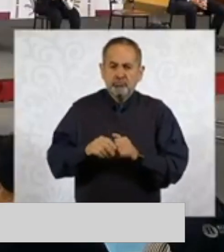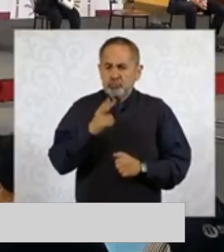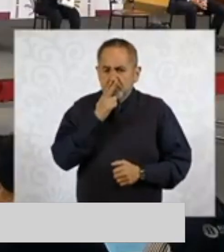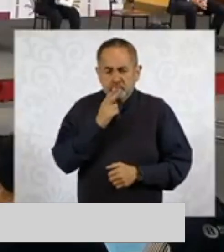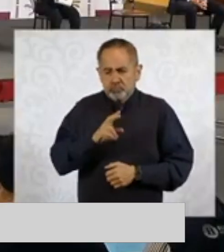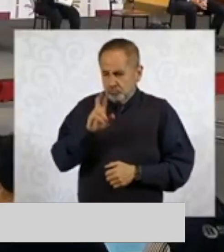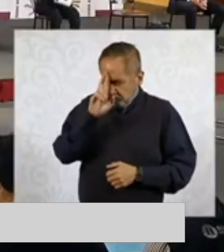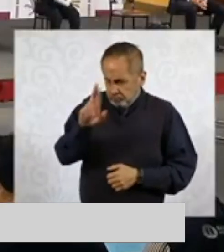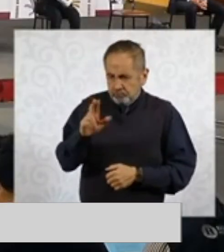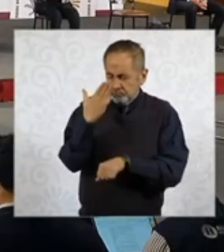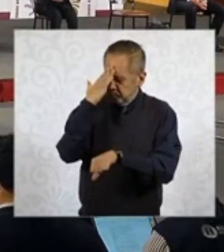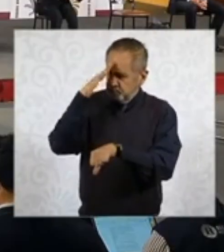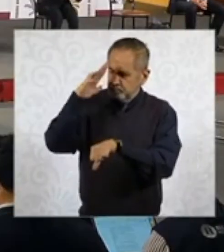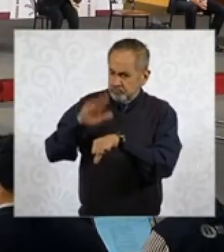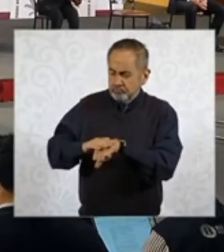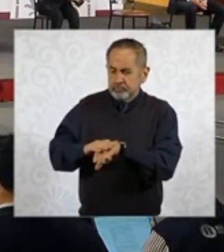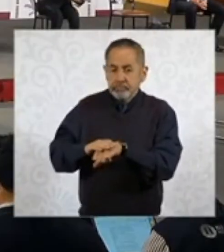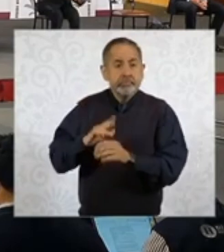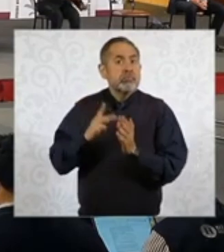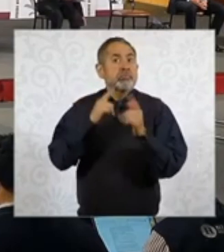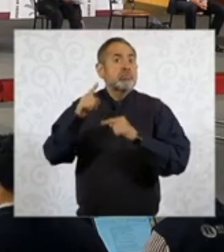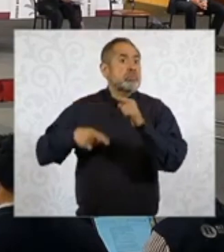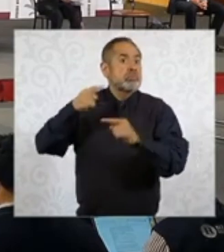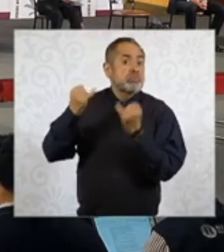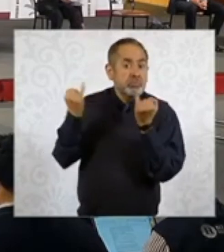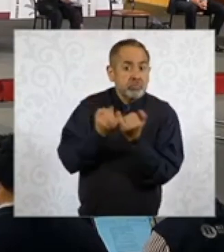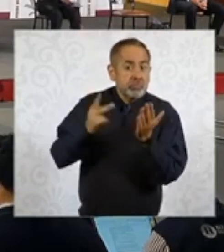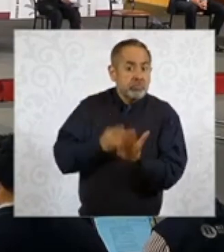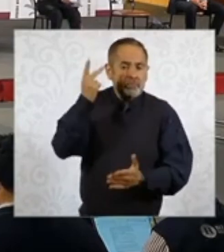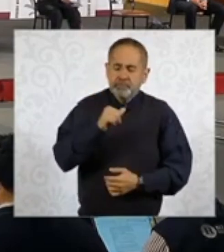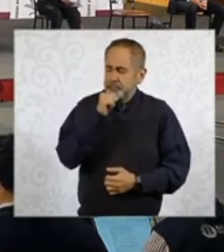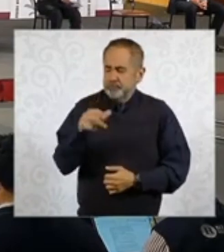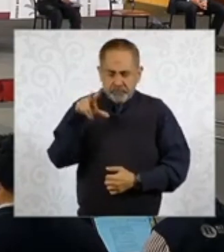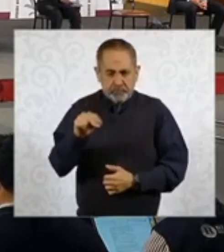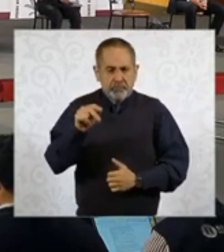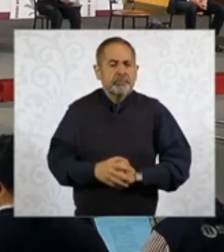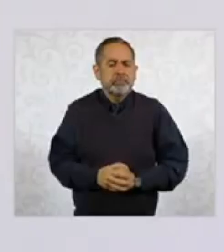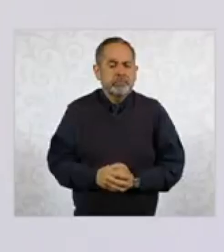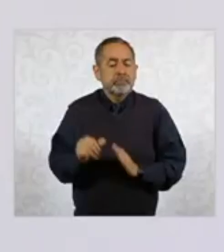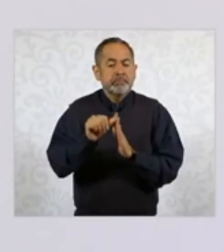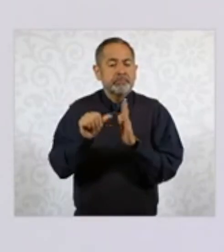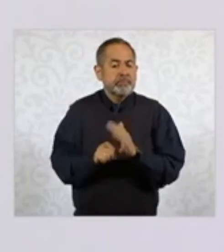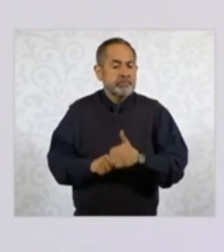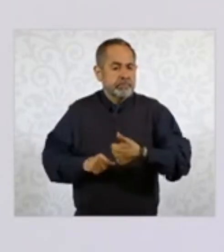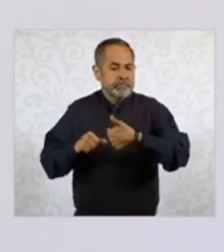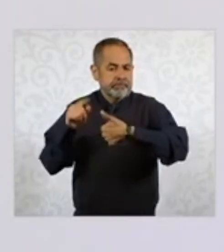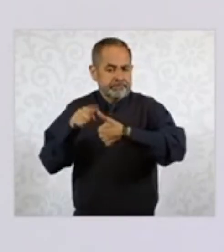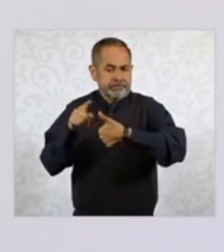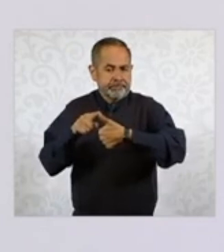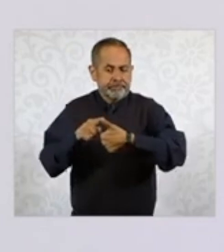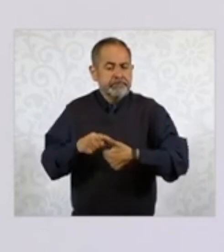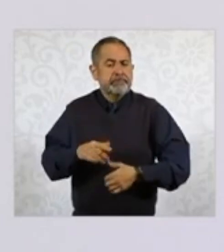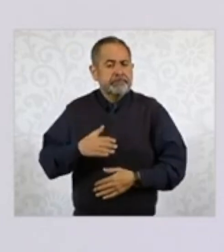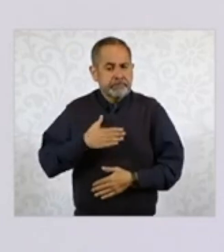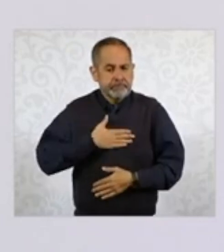a contribuir a la memoria histórica de esta masacre y para que el Estado reconozca políticamente los actos